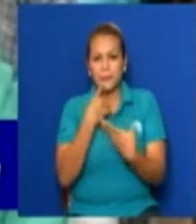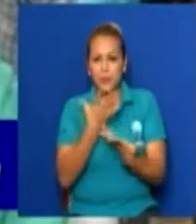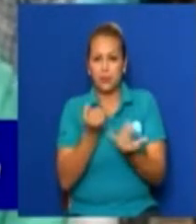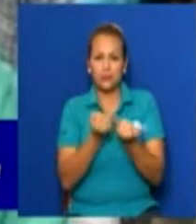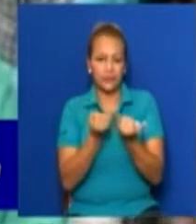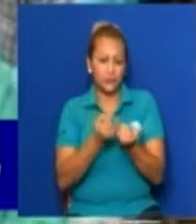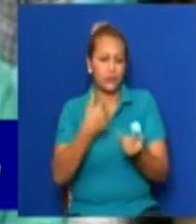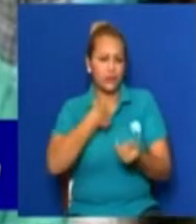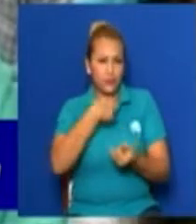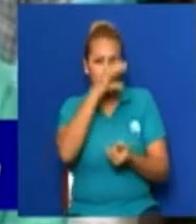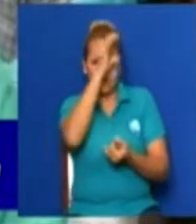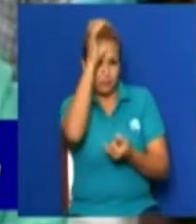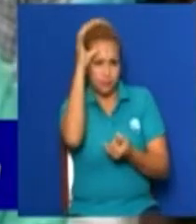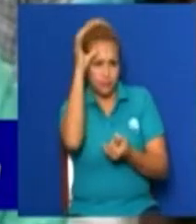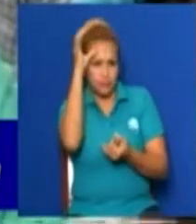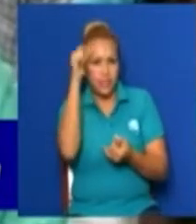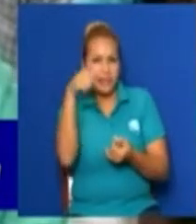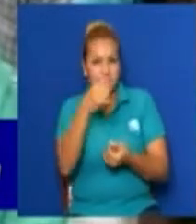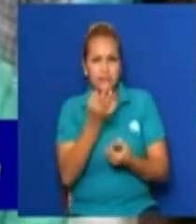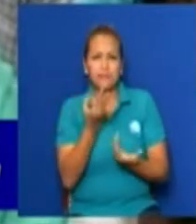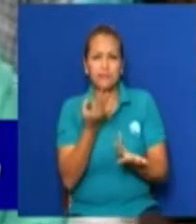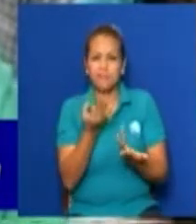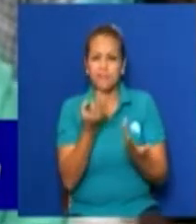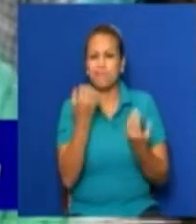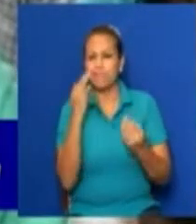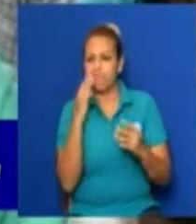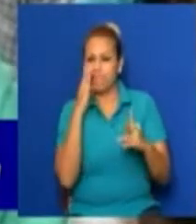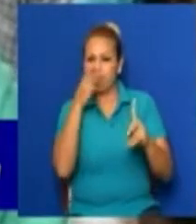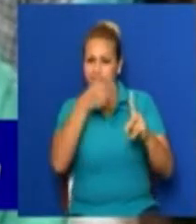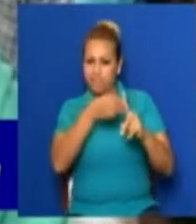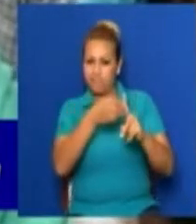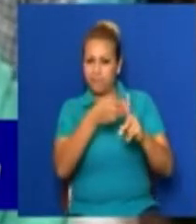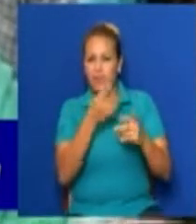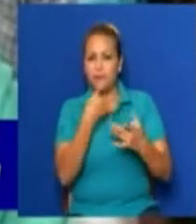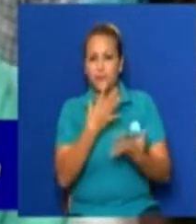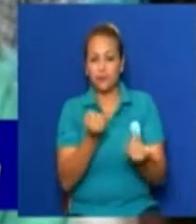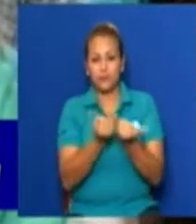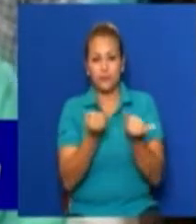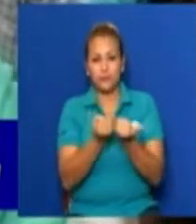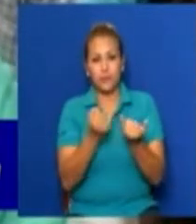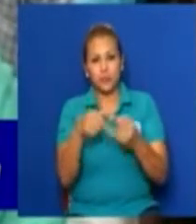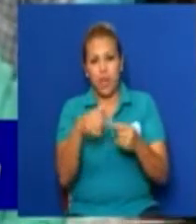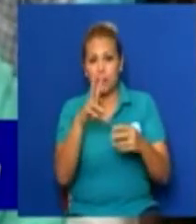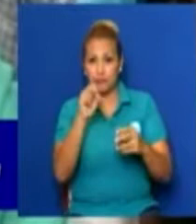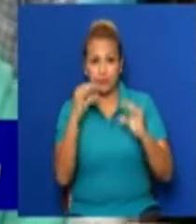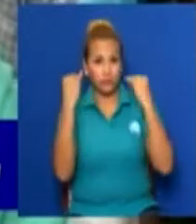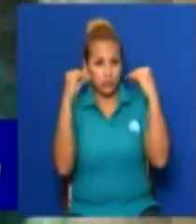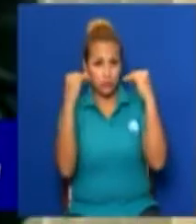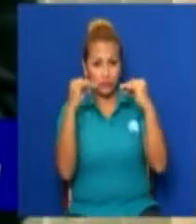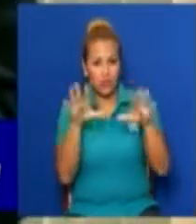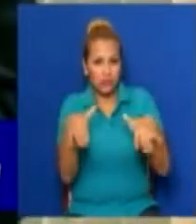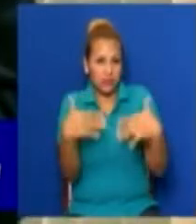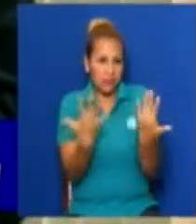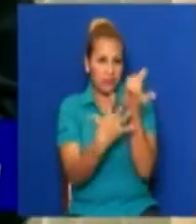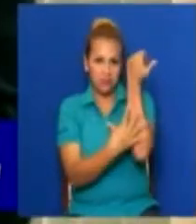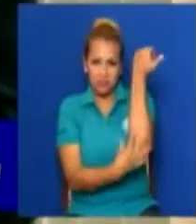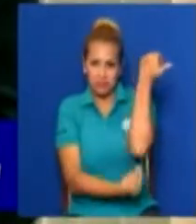fiel que si no educamos, no progresamos. Si no educamos, seremos